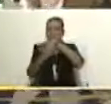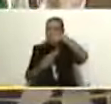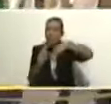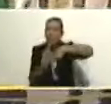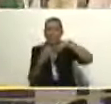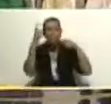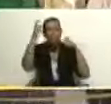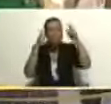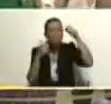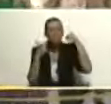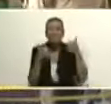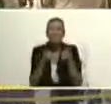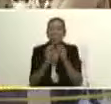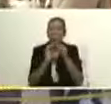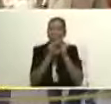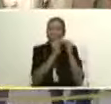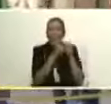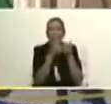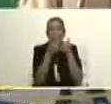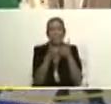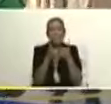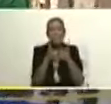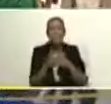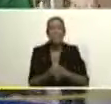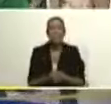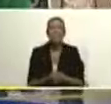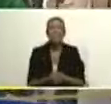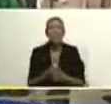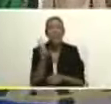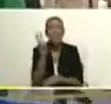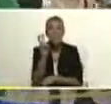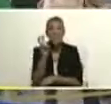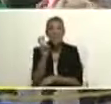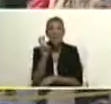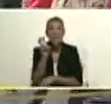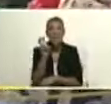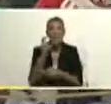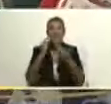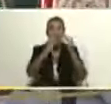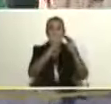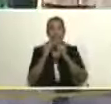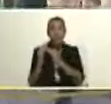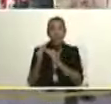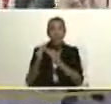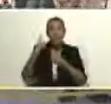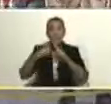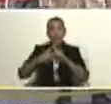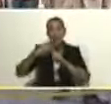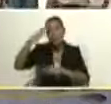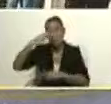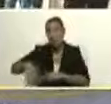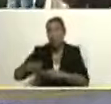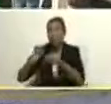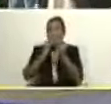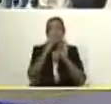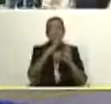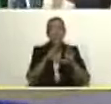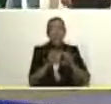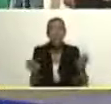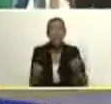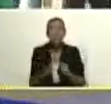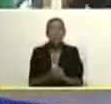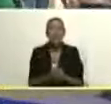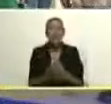quedó demasiado espectacular. Viernes de Bricomiles Educación. Viernes